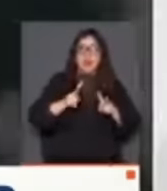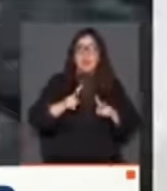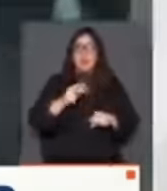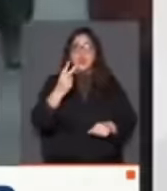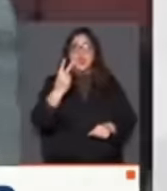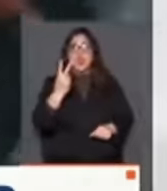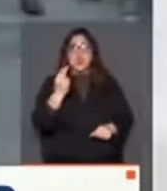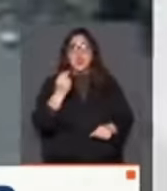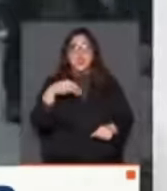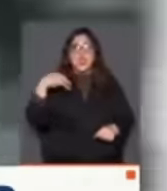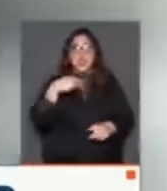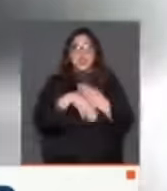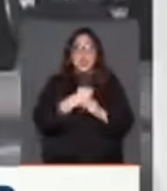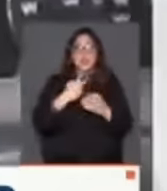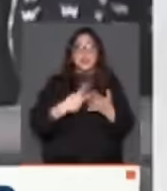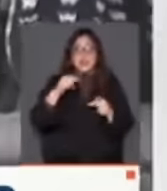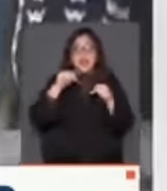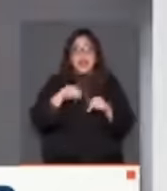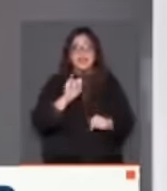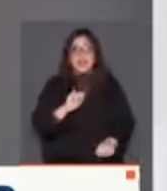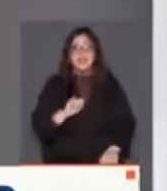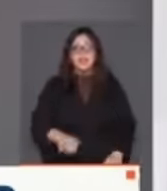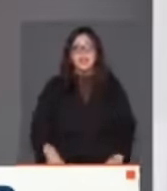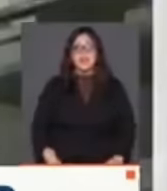de 2012. Ahora sí que sí.